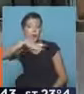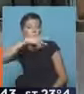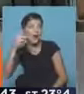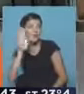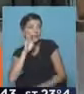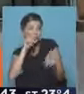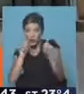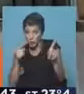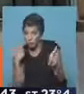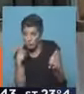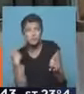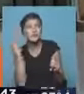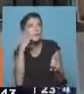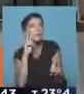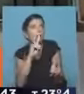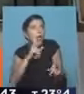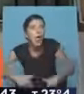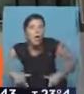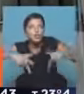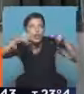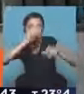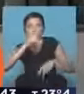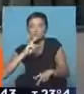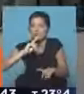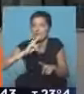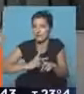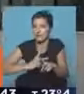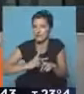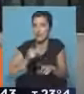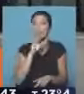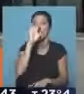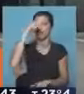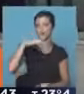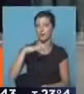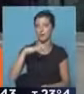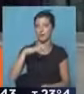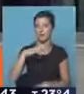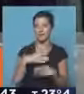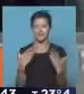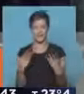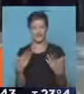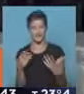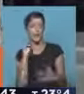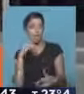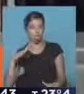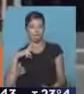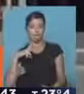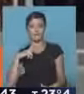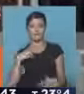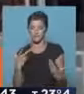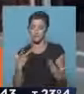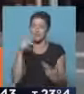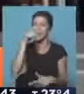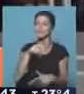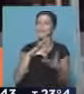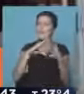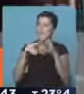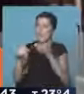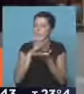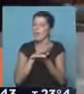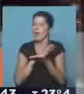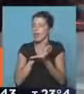y el programa de alfaro es bueno es eso entonces digo más bien él está traccionando está generando un estilo que seguramente comience a